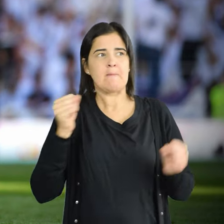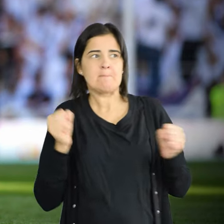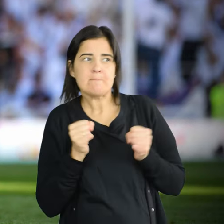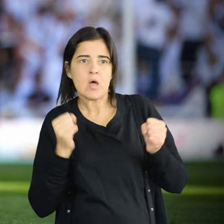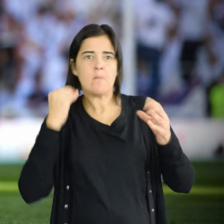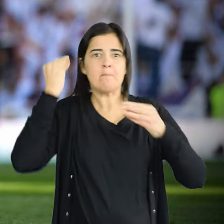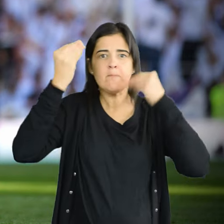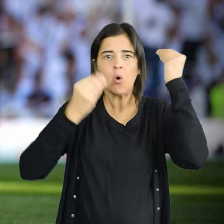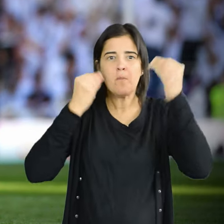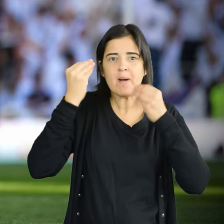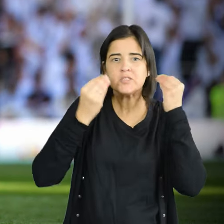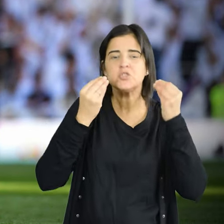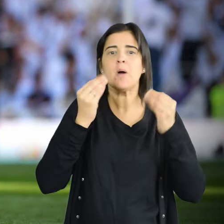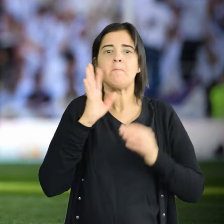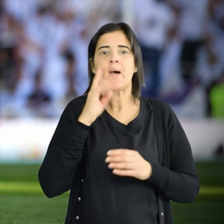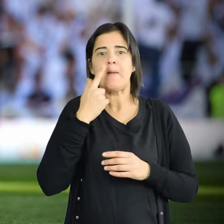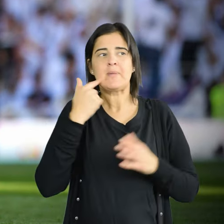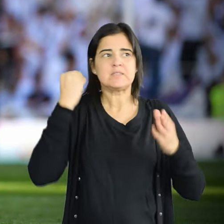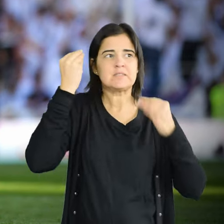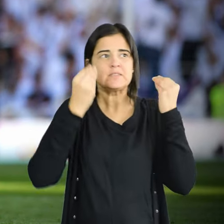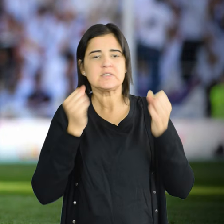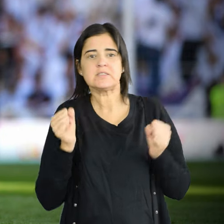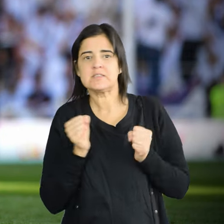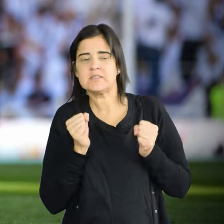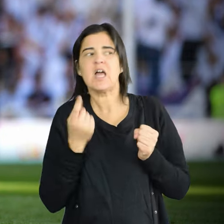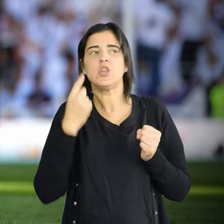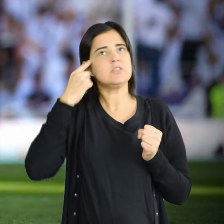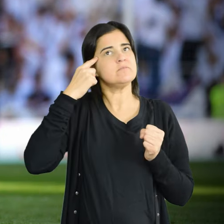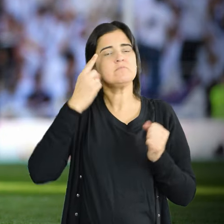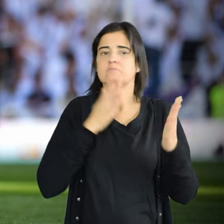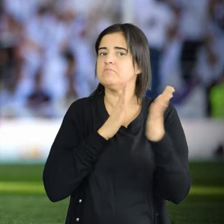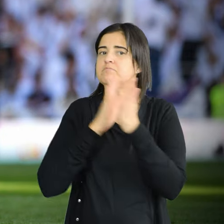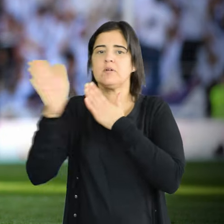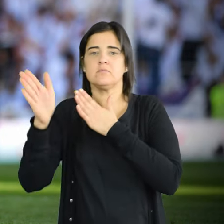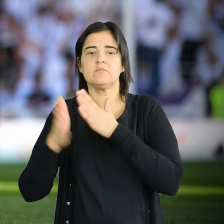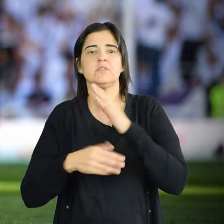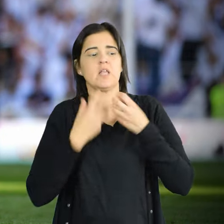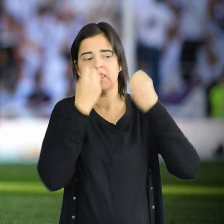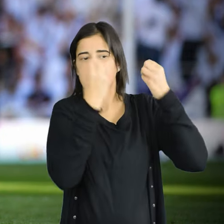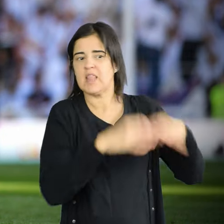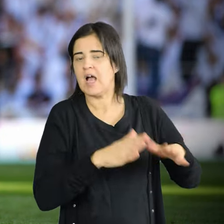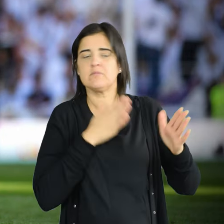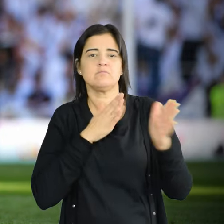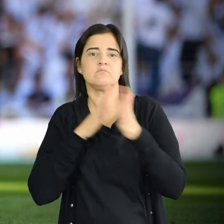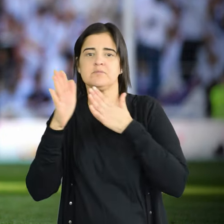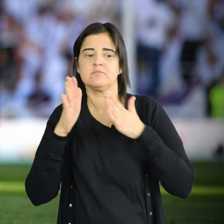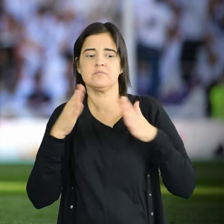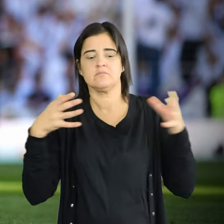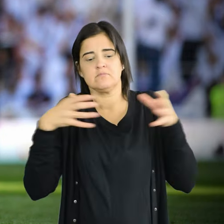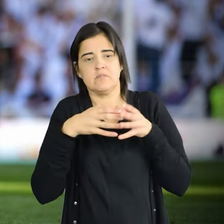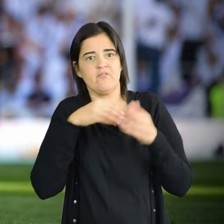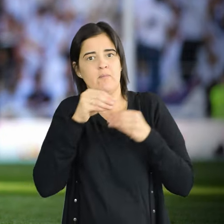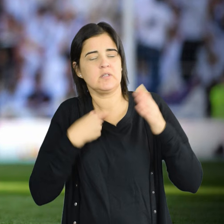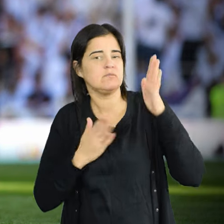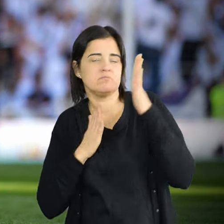el miedo y la preocupación se apoderó rápidamente de sus padres quienes decidieron escapar abandonándolo todo